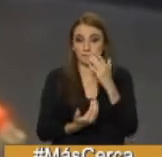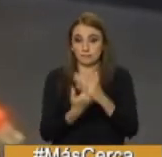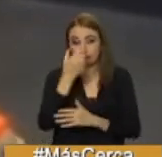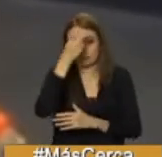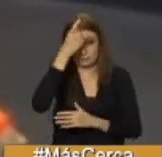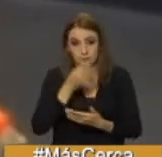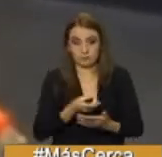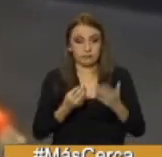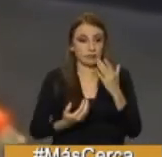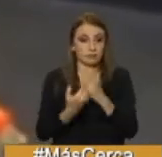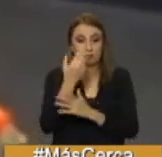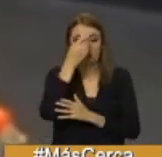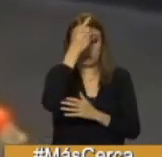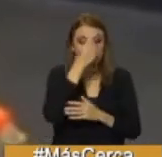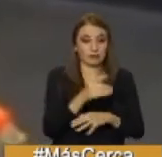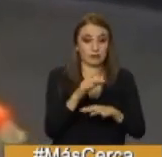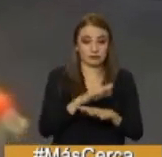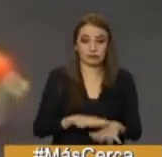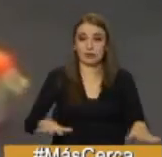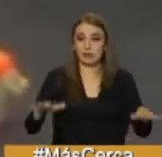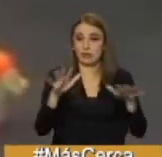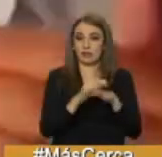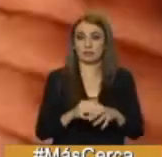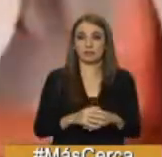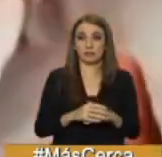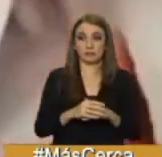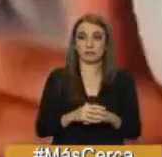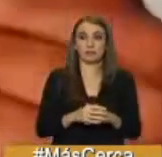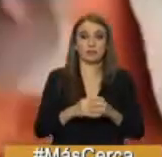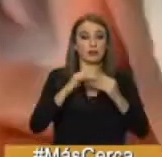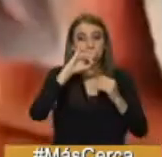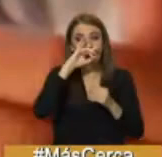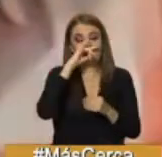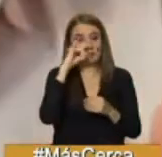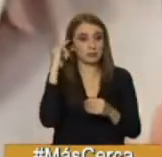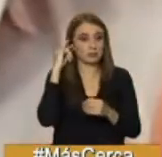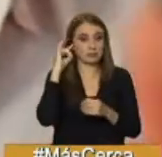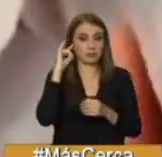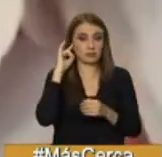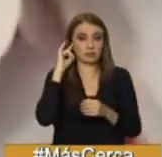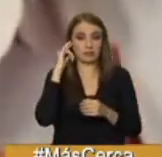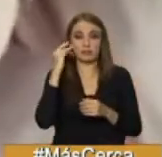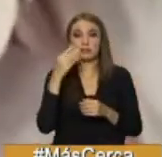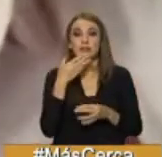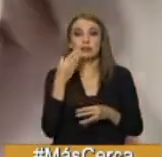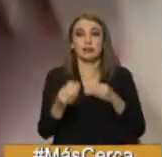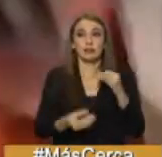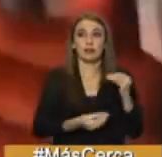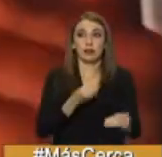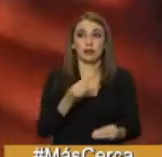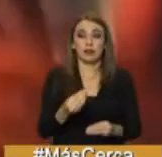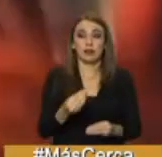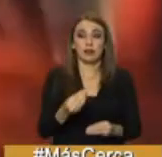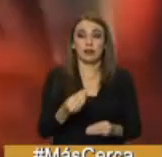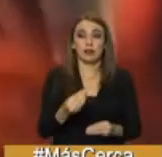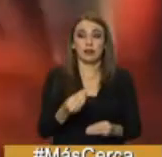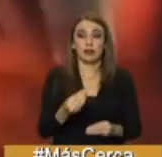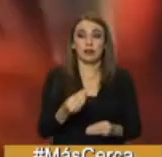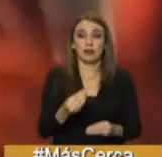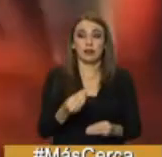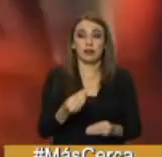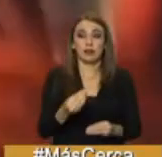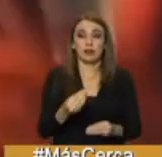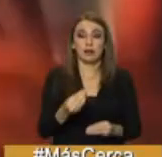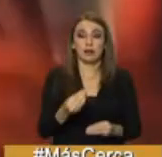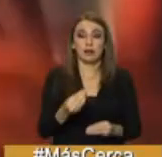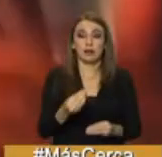hacer de acuerdo a lo que el día en casa nos ofrece. Y que el niño tenga rutinas muy claras y que pueda tener conductas anticipadas de todo